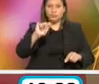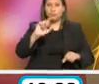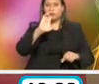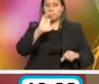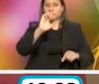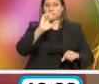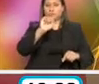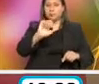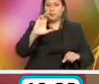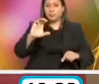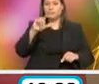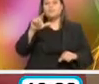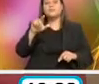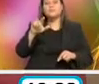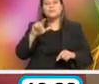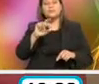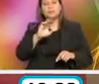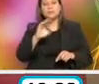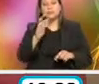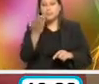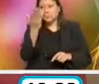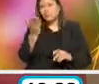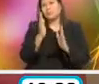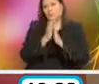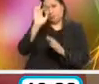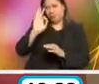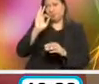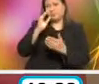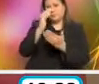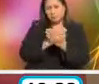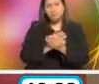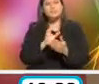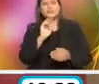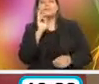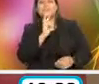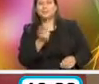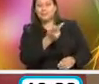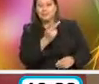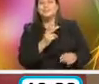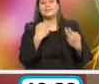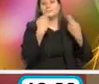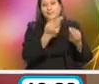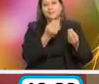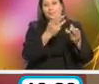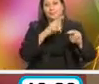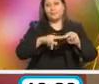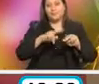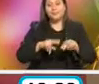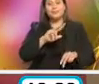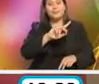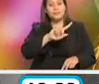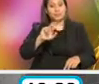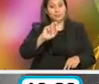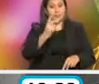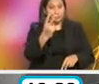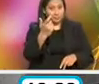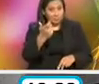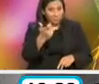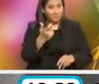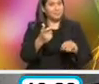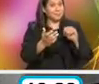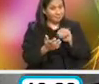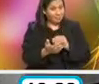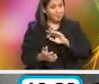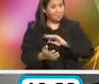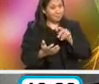nuestra página y ahí puedes pedir descuentos o hacemos de repente dinámicas y regalamos boletos. O sea, aparte de los 132 pesos, todavía